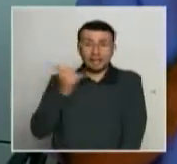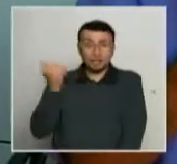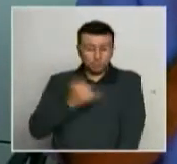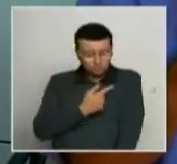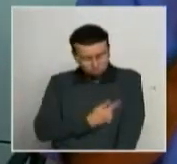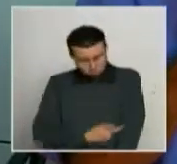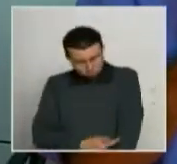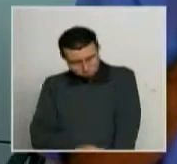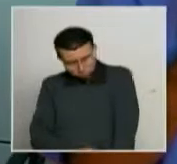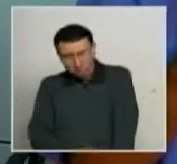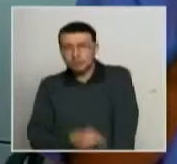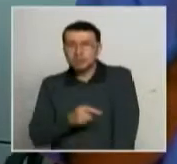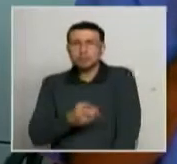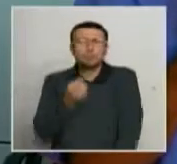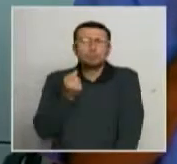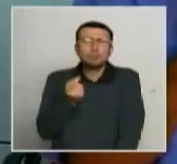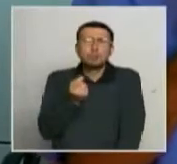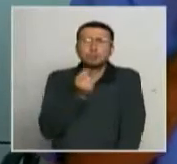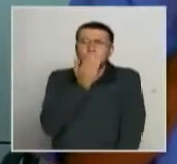tejidos hacia el corazón